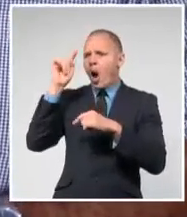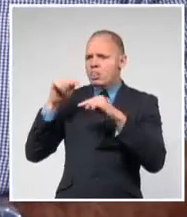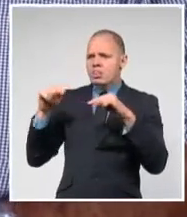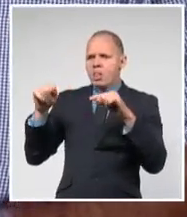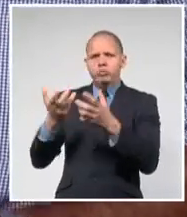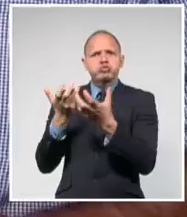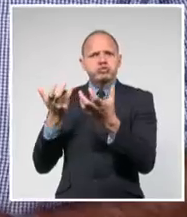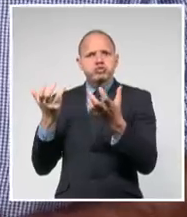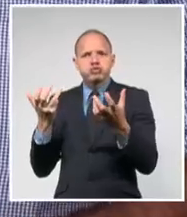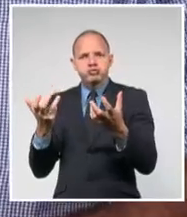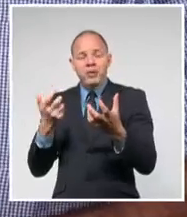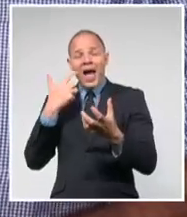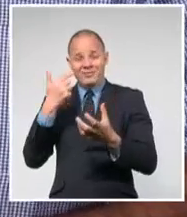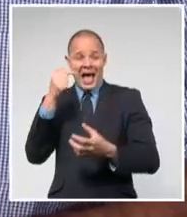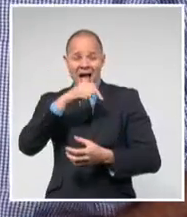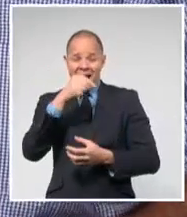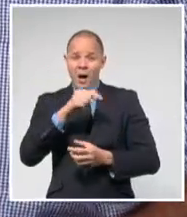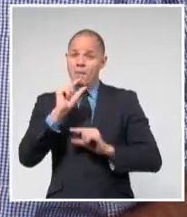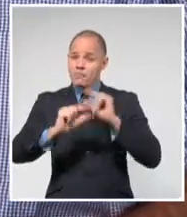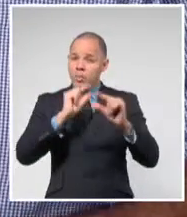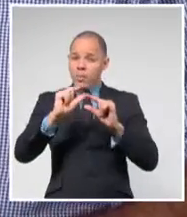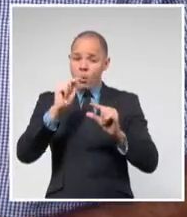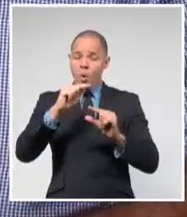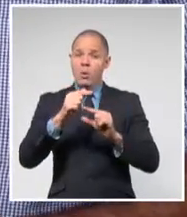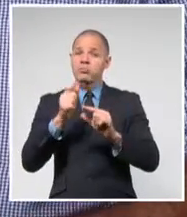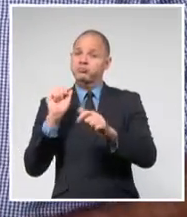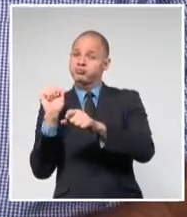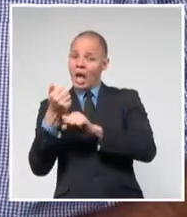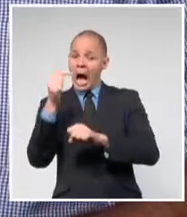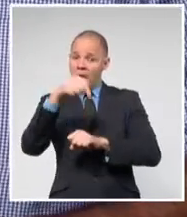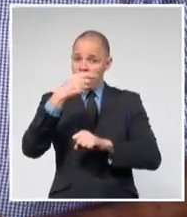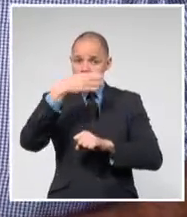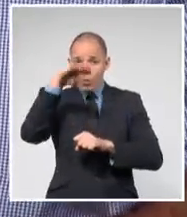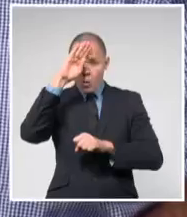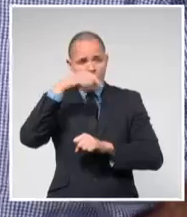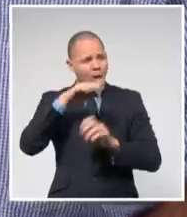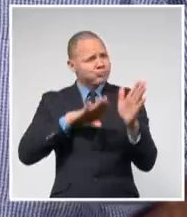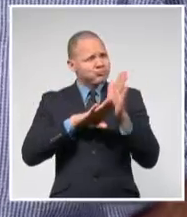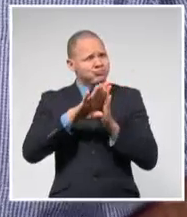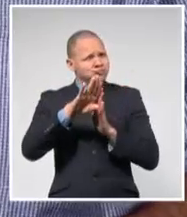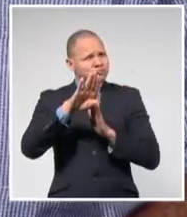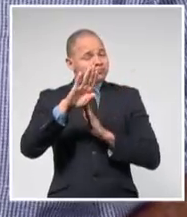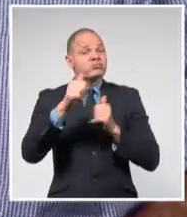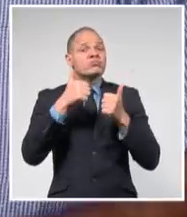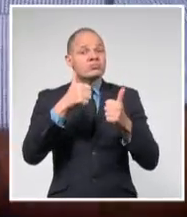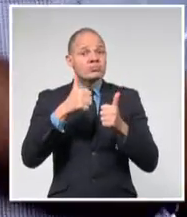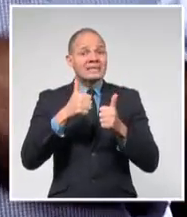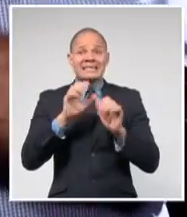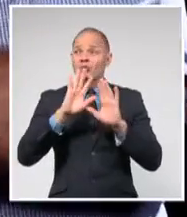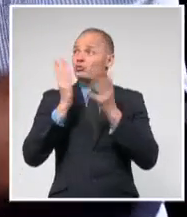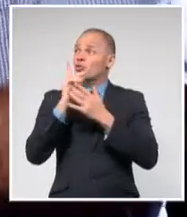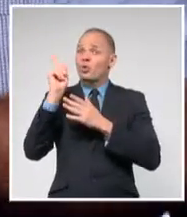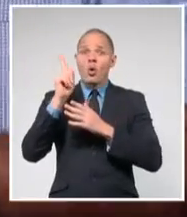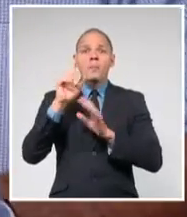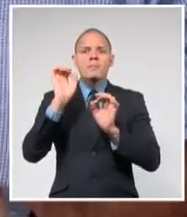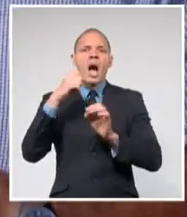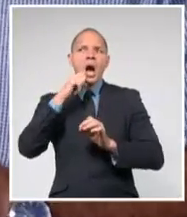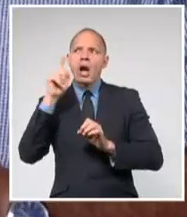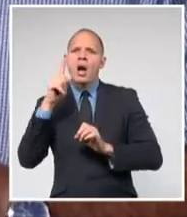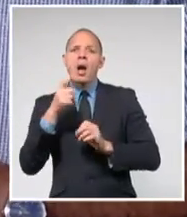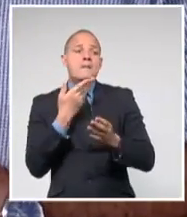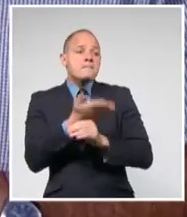que se jugaba en Cuba y también del respeto que tenía el béisbol cubano y la demanda que tenían los peloteros cubanos en el mercado